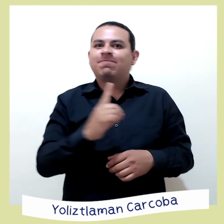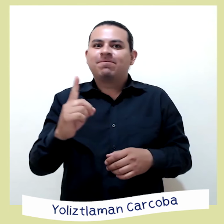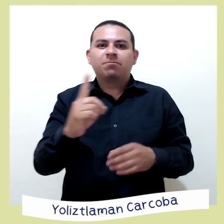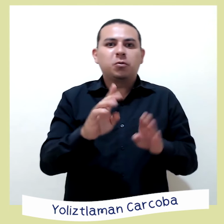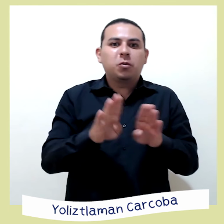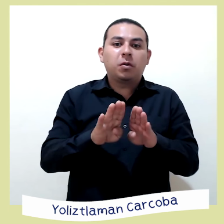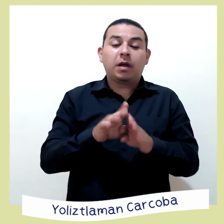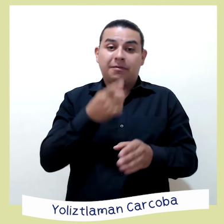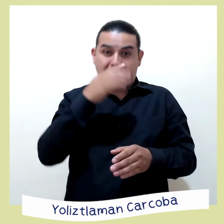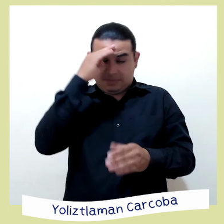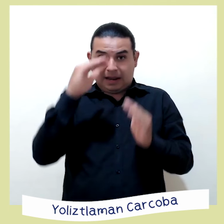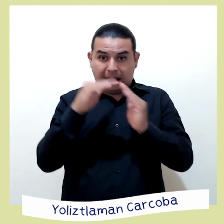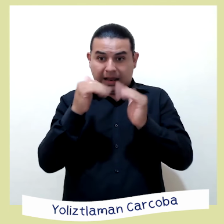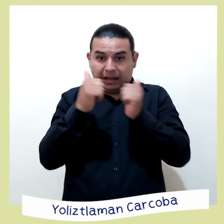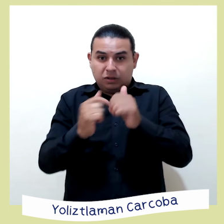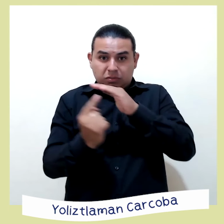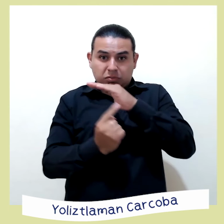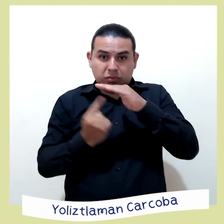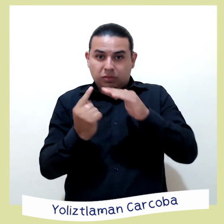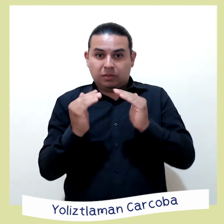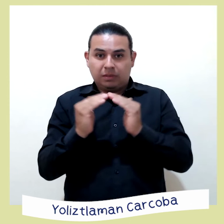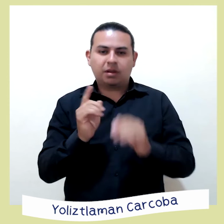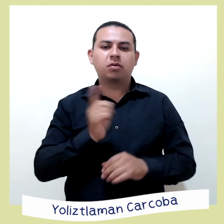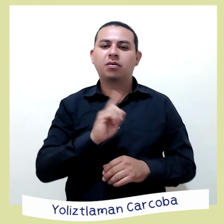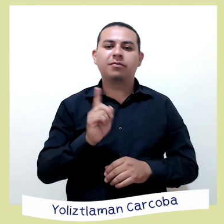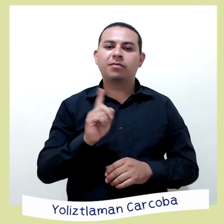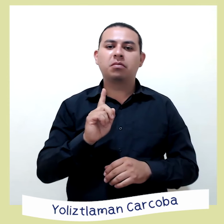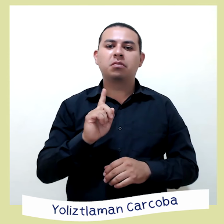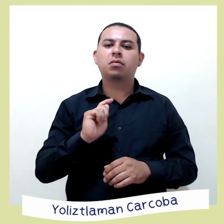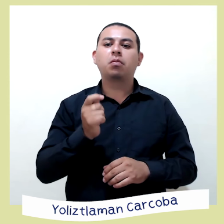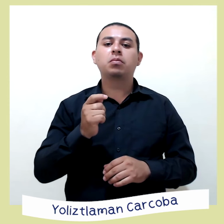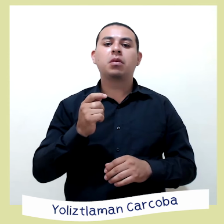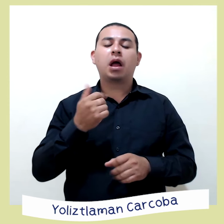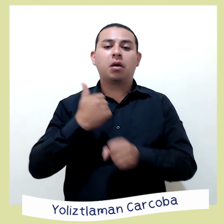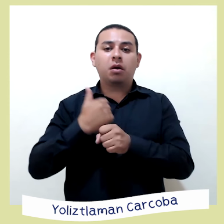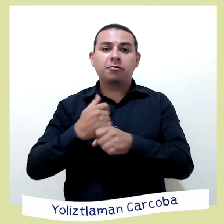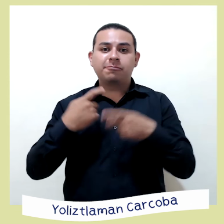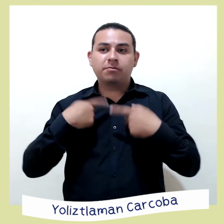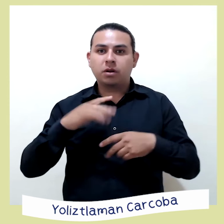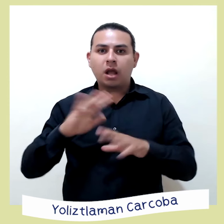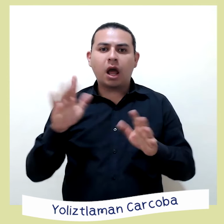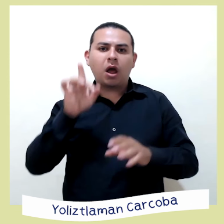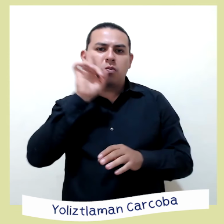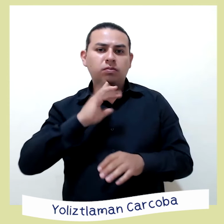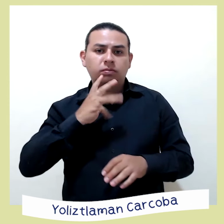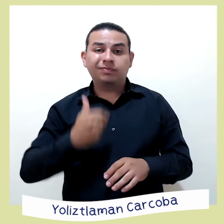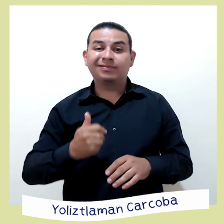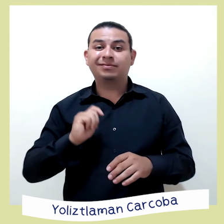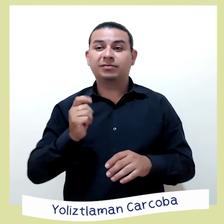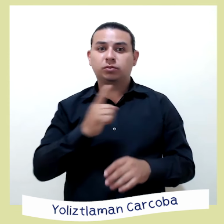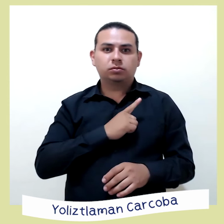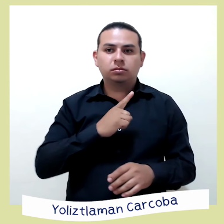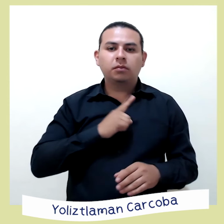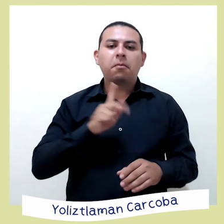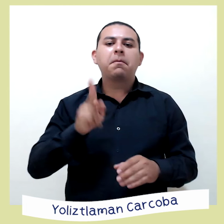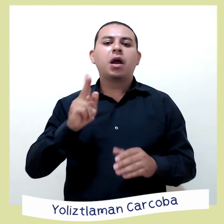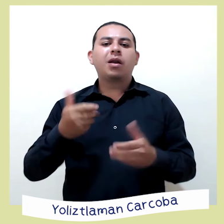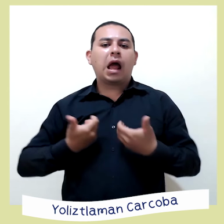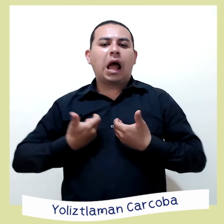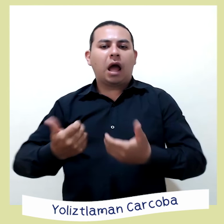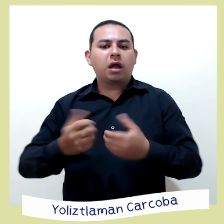es que acabemos sola y no necesariamente sola en la casa, sino sola en la situación de calle.